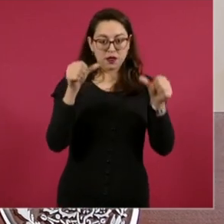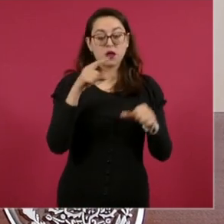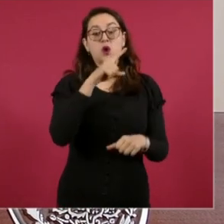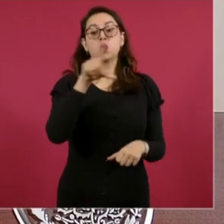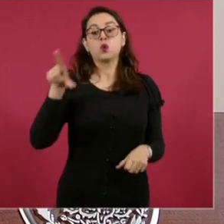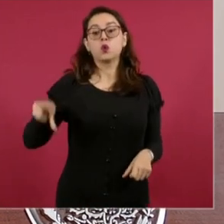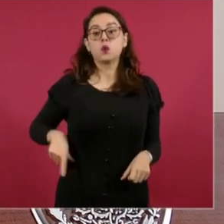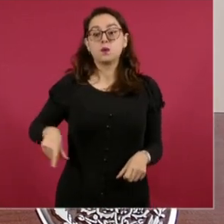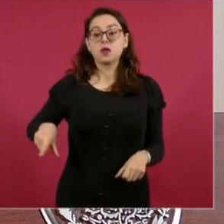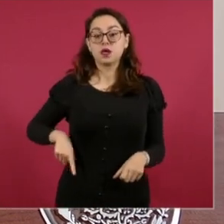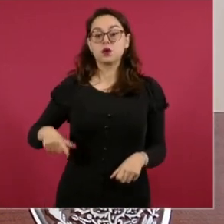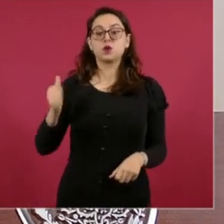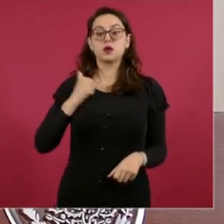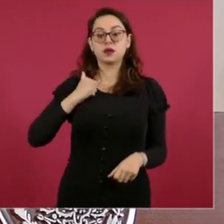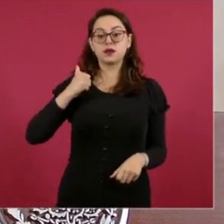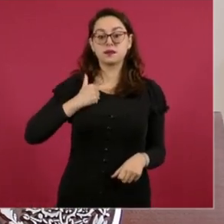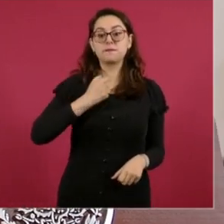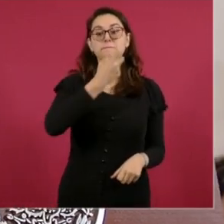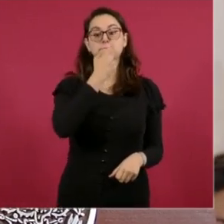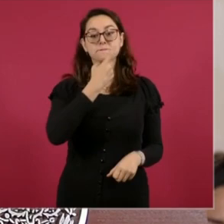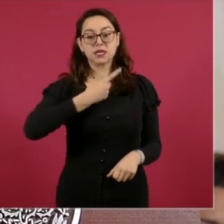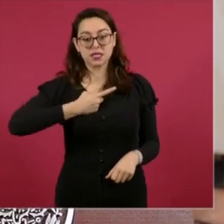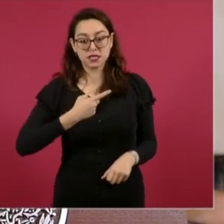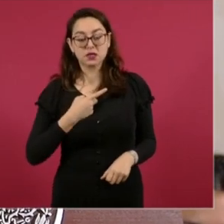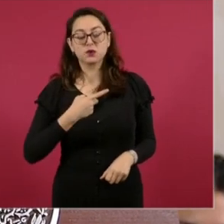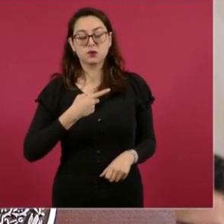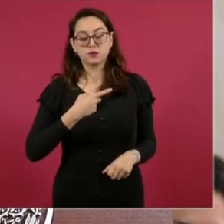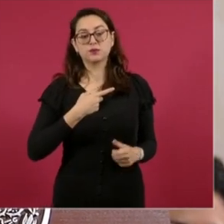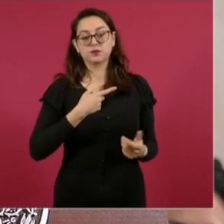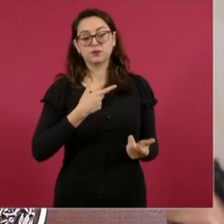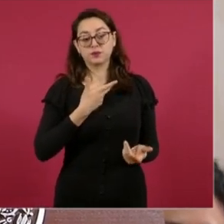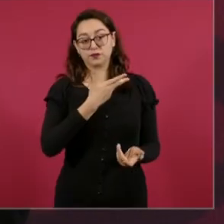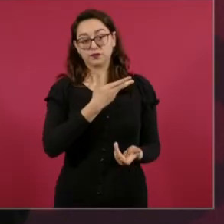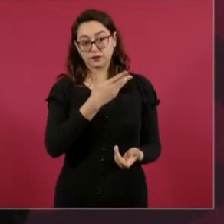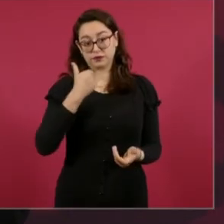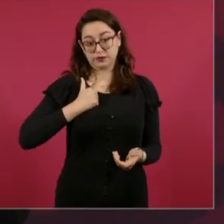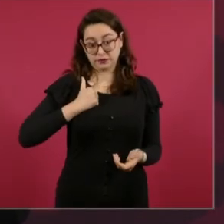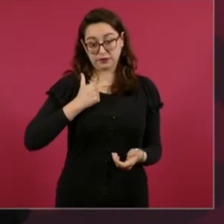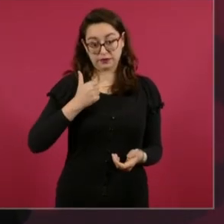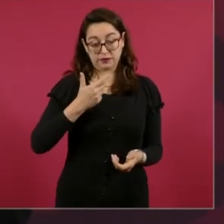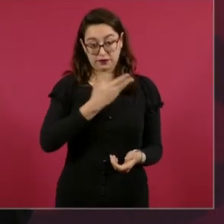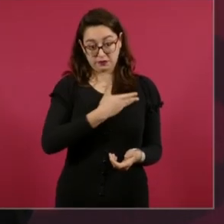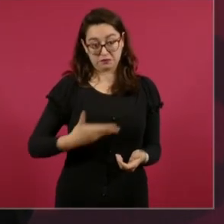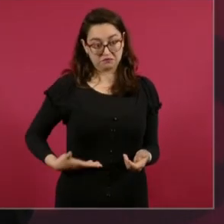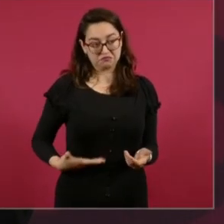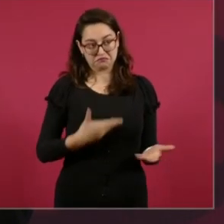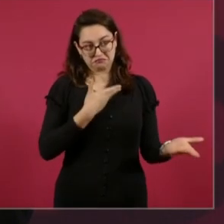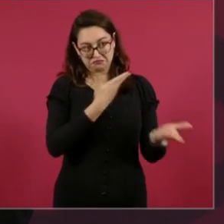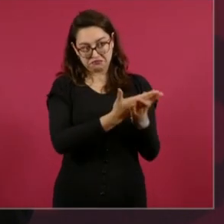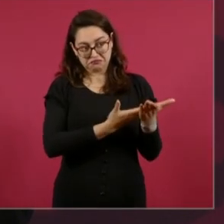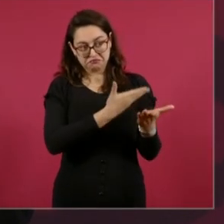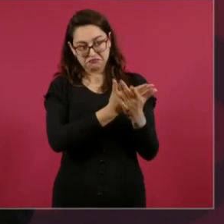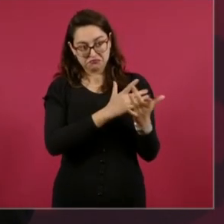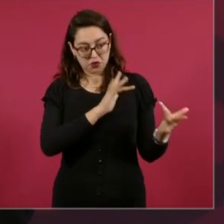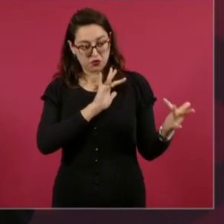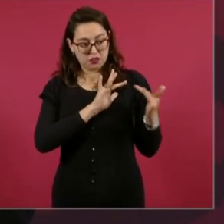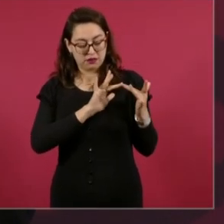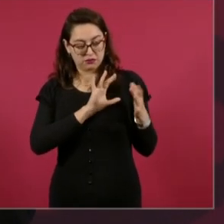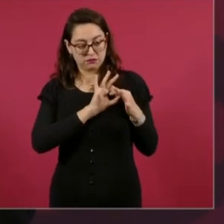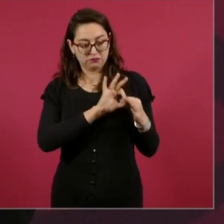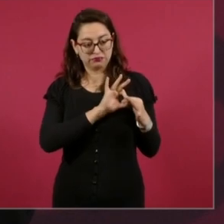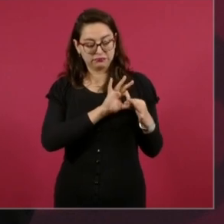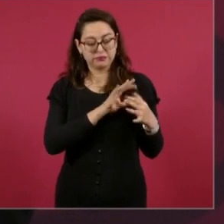A mí me lo propuso, digo, me lo planteó de manera directa el primer ministro Trudeau y quedamos en